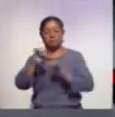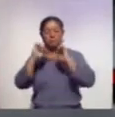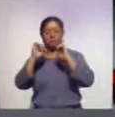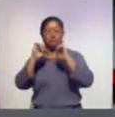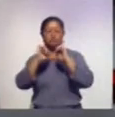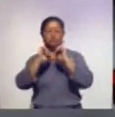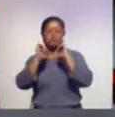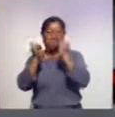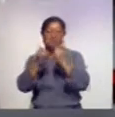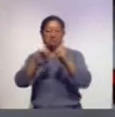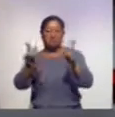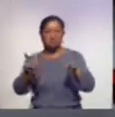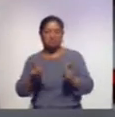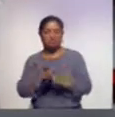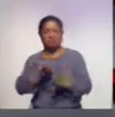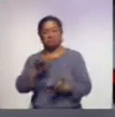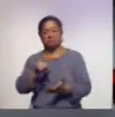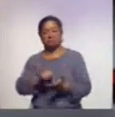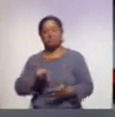agrupaciones locales.